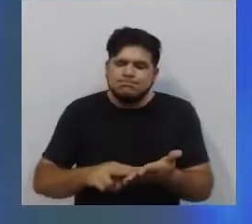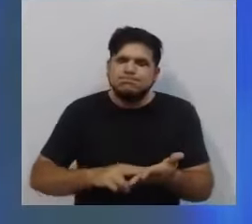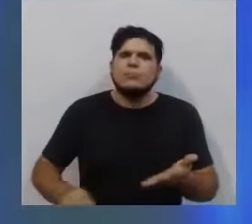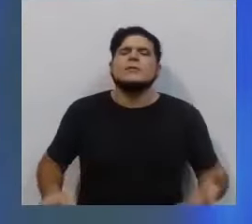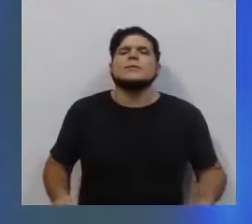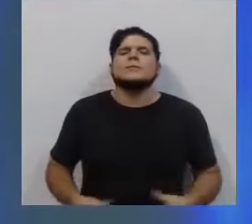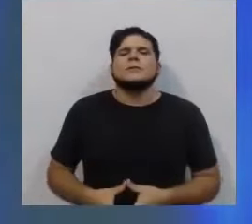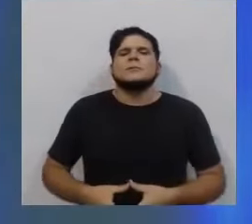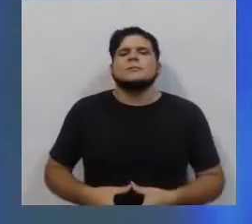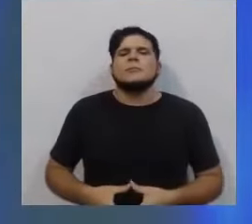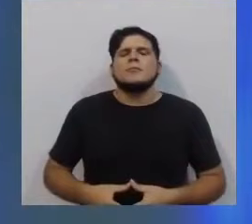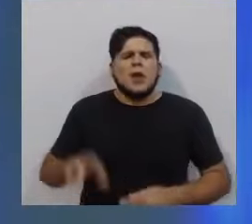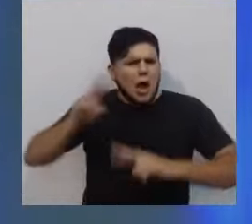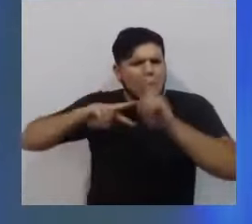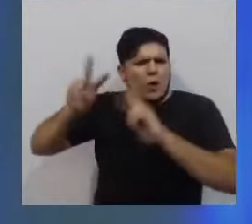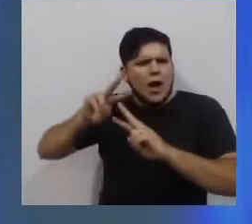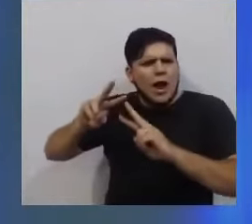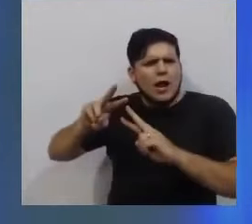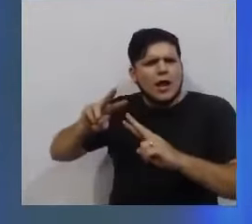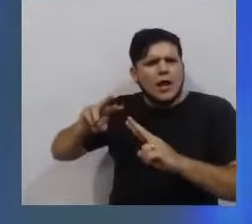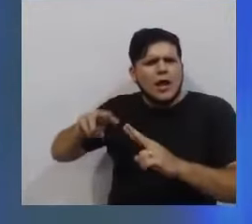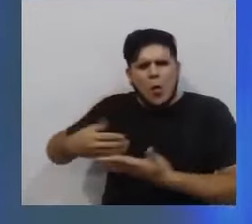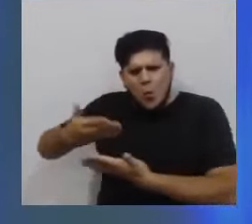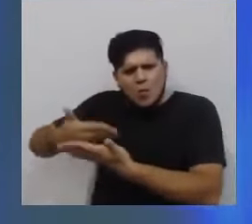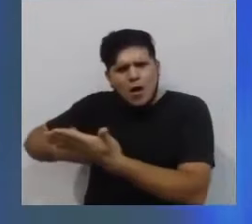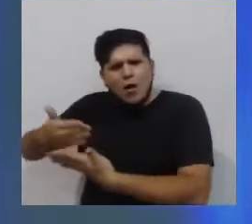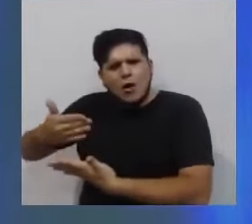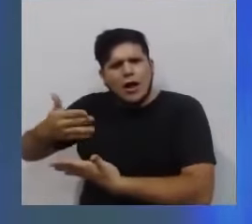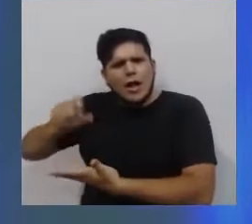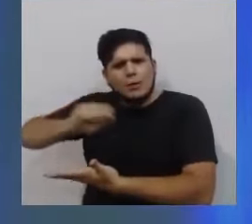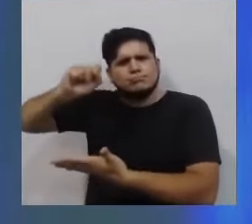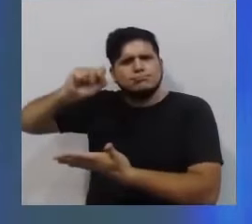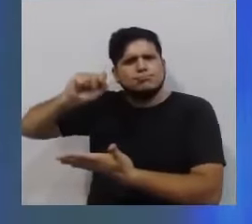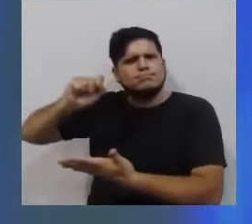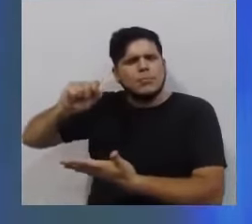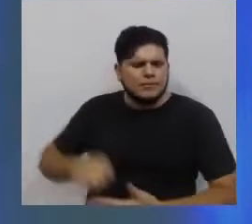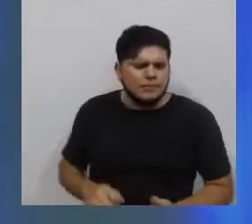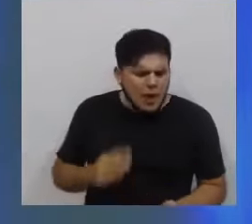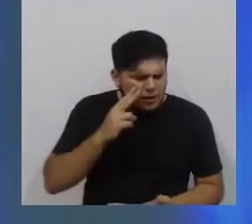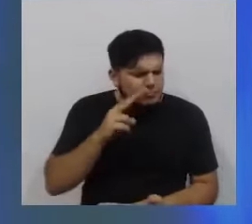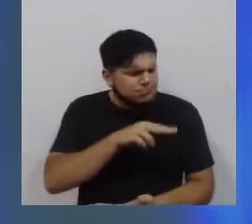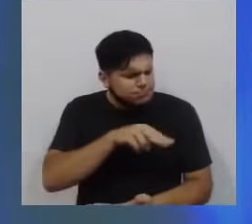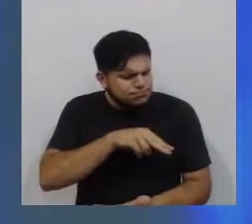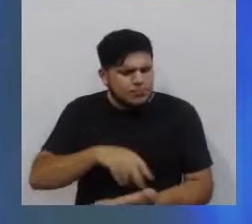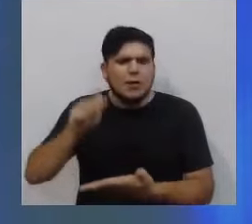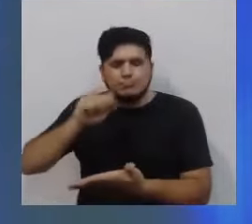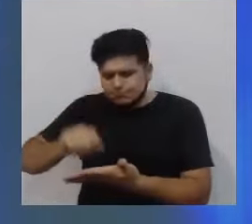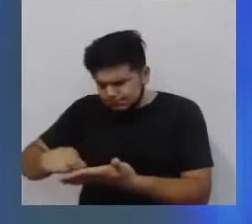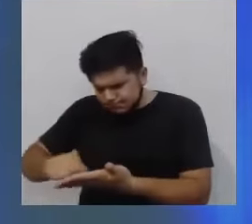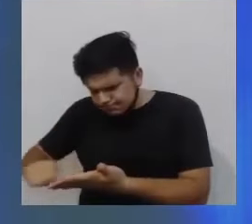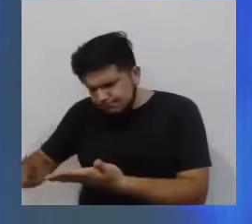dios hoy me habló de esto de lo mejor usted lee un versículo y dios lo va a detener allí